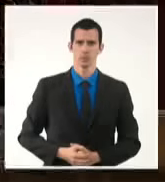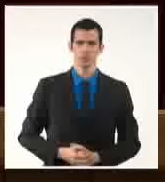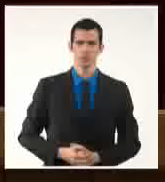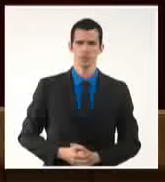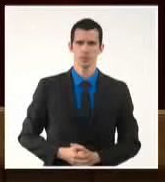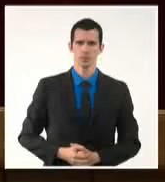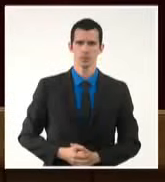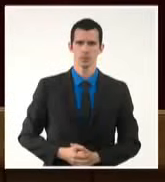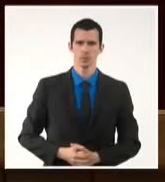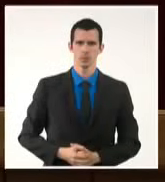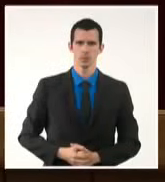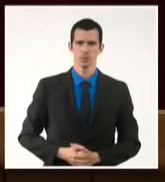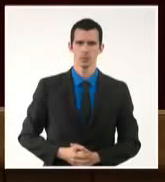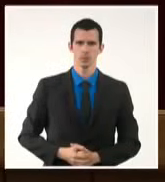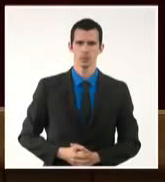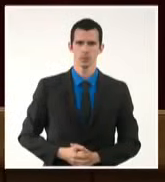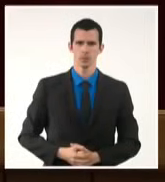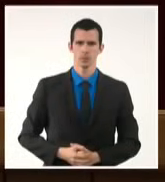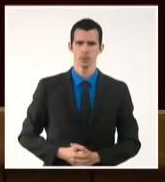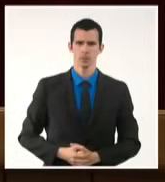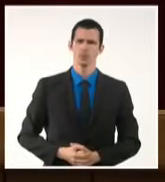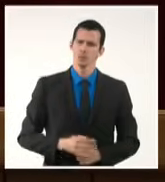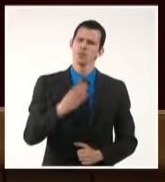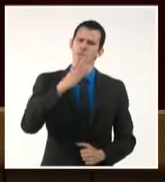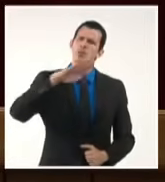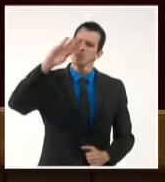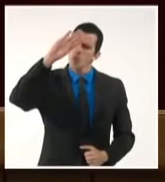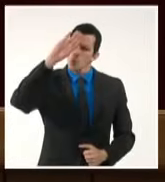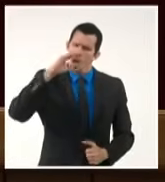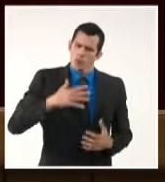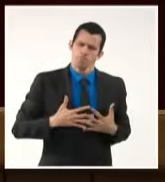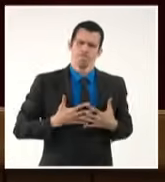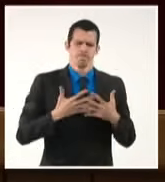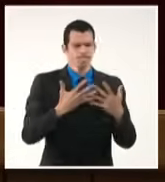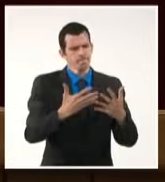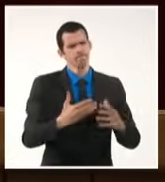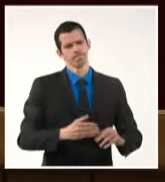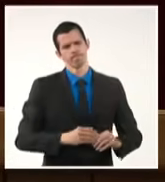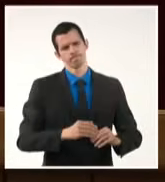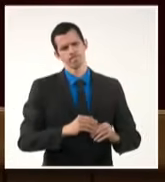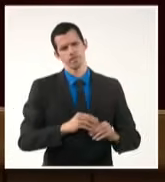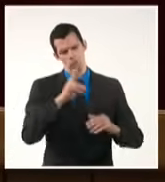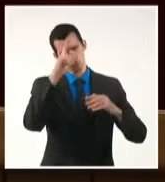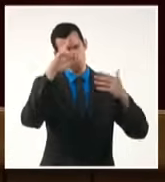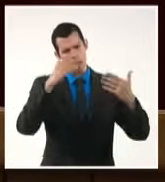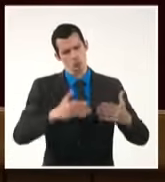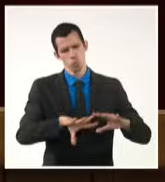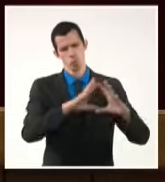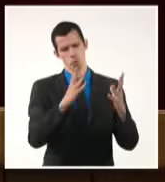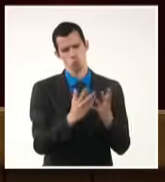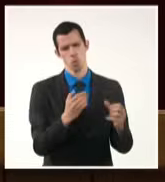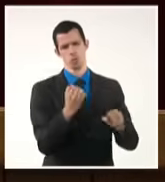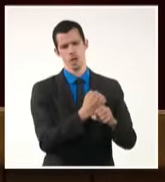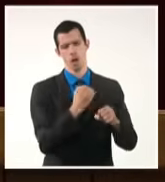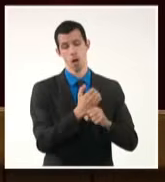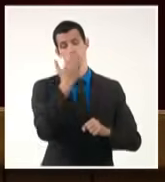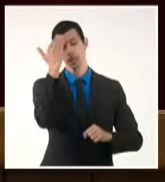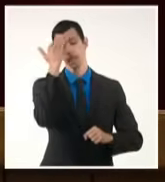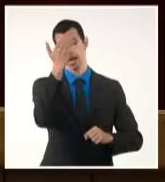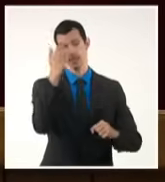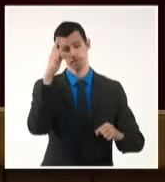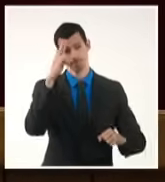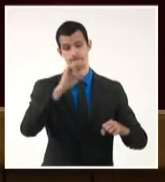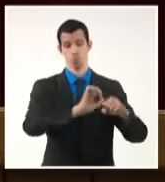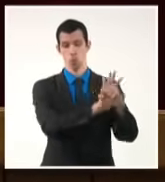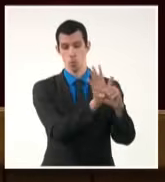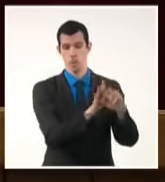Porque la nación admira y reconoce el papel y lugar de los trabajadores de la salud y los de la educación para su presente y su